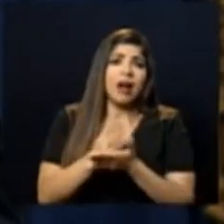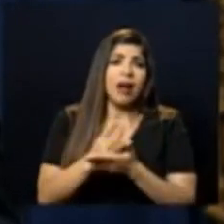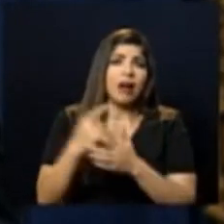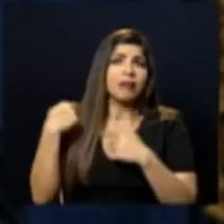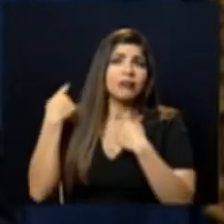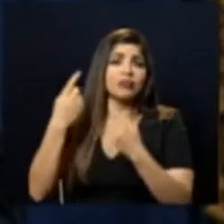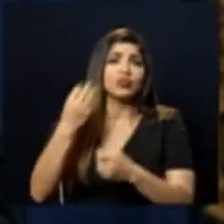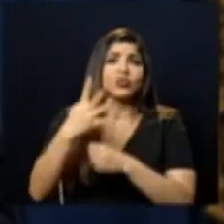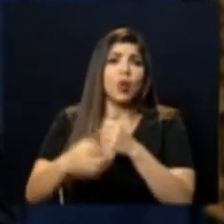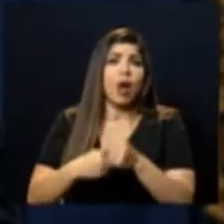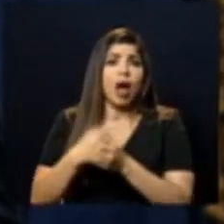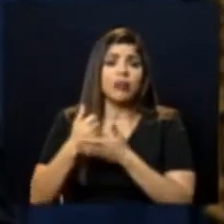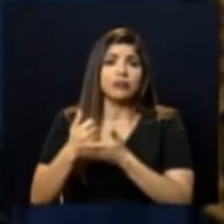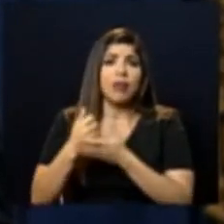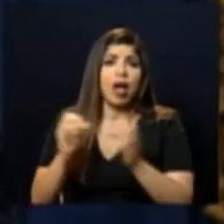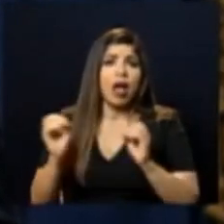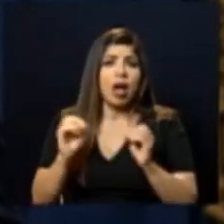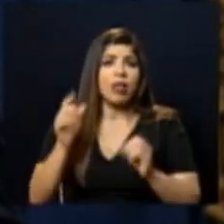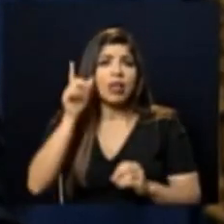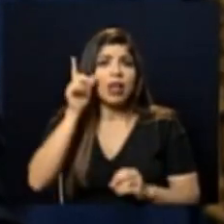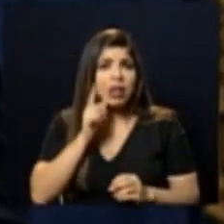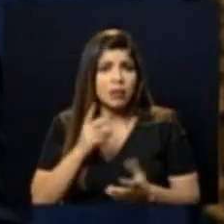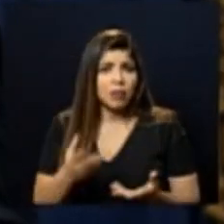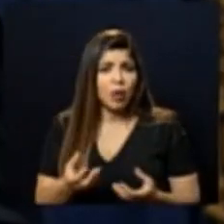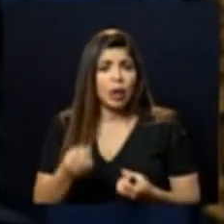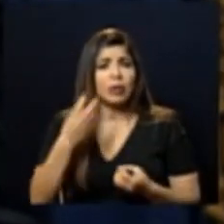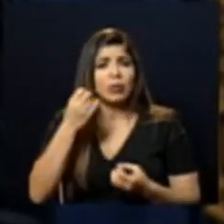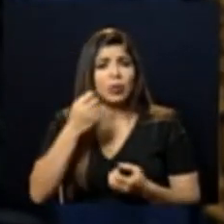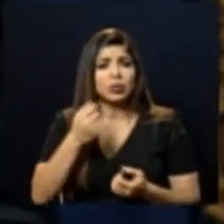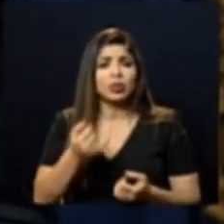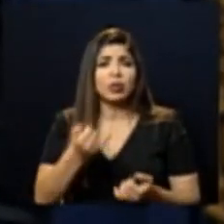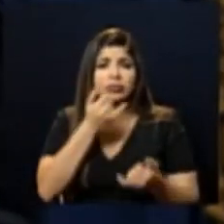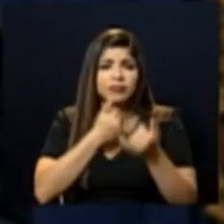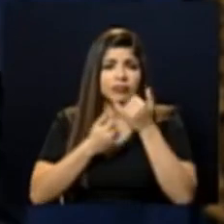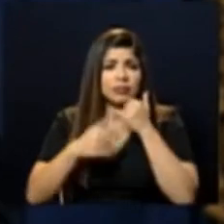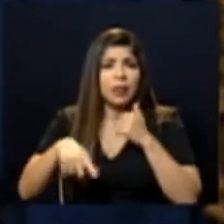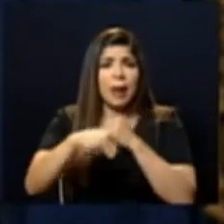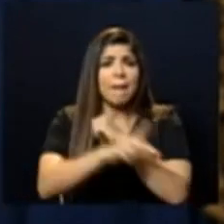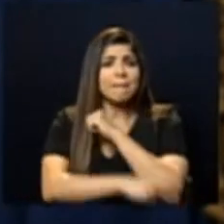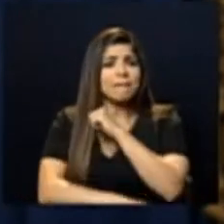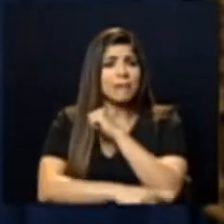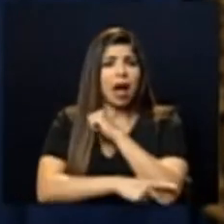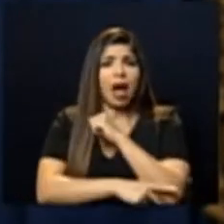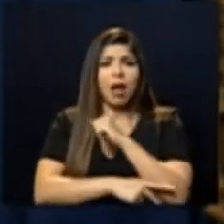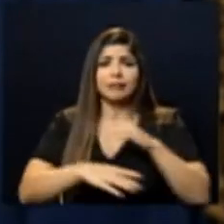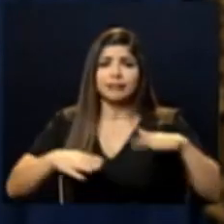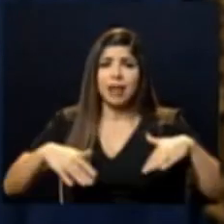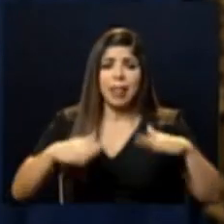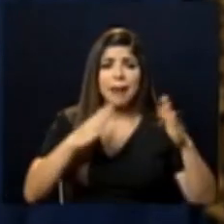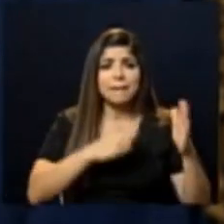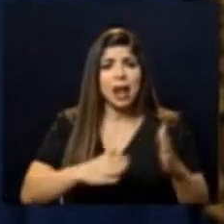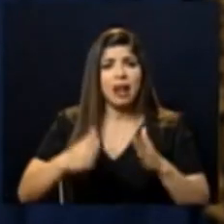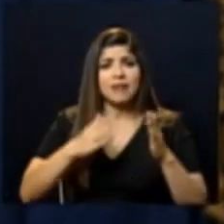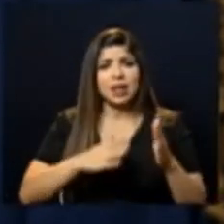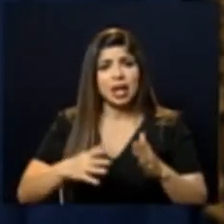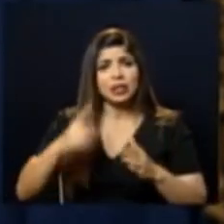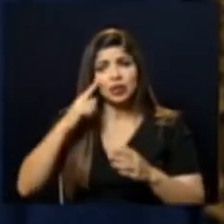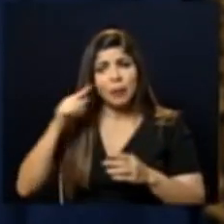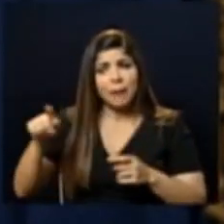en las últimas décadas y de cómo fallamos como país en la planificación de esta